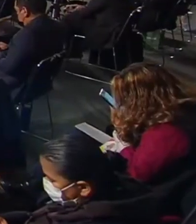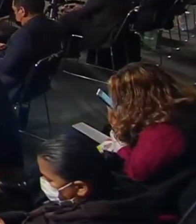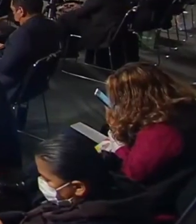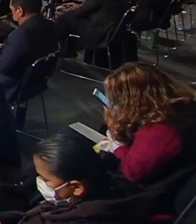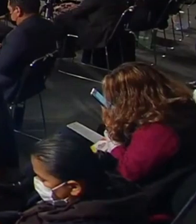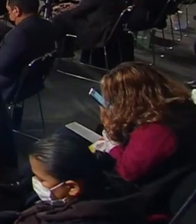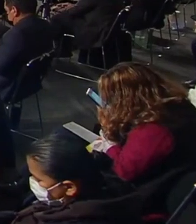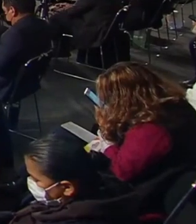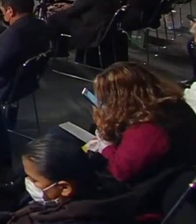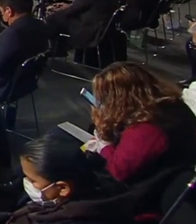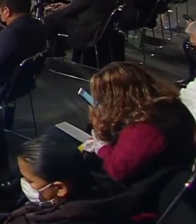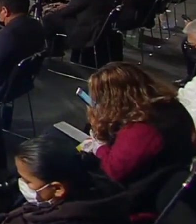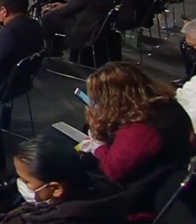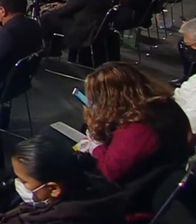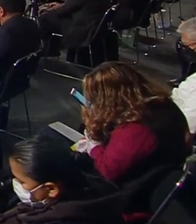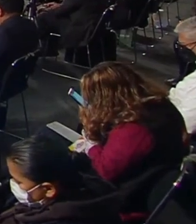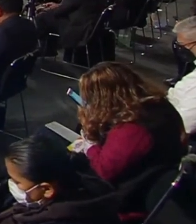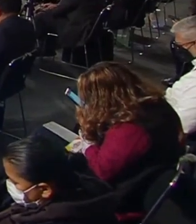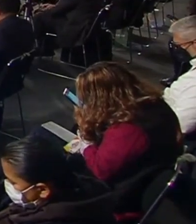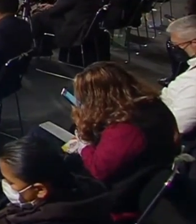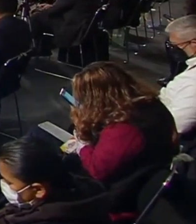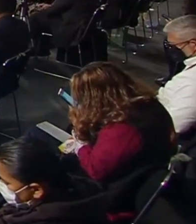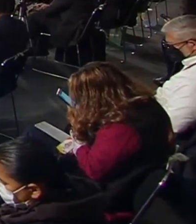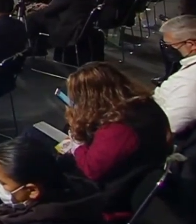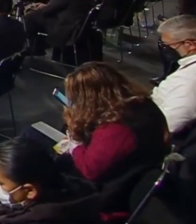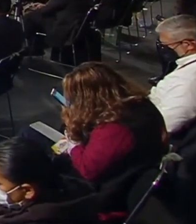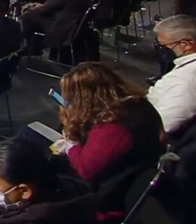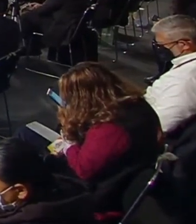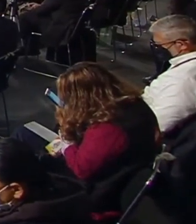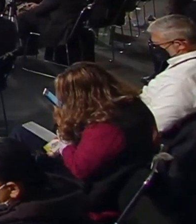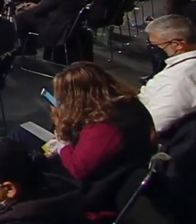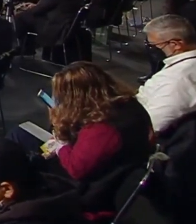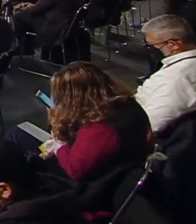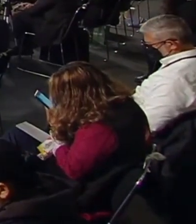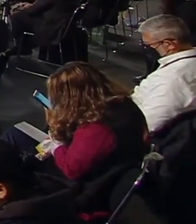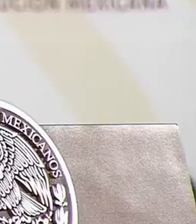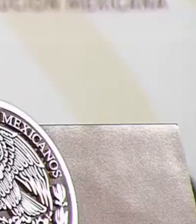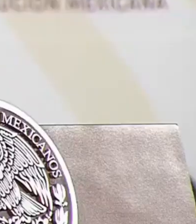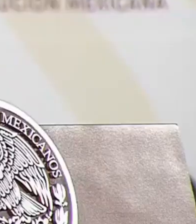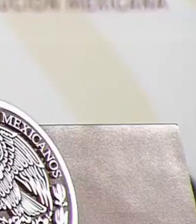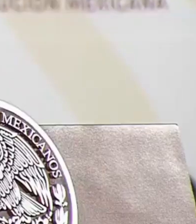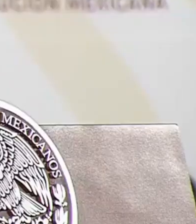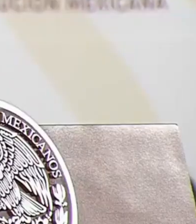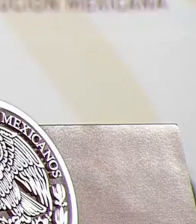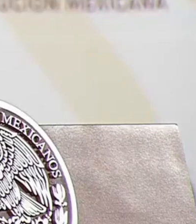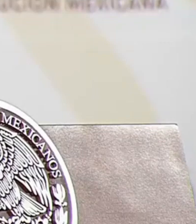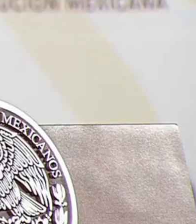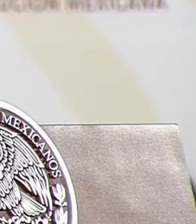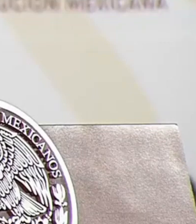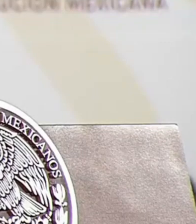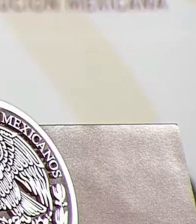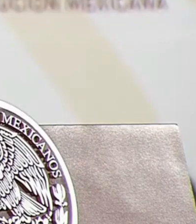Ese es el pensamiento conservador. Entonces, pues no, ya esto cambió.